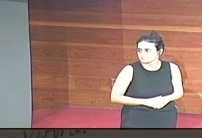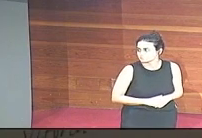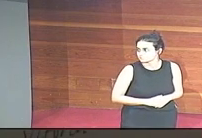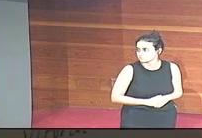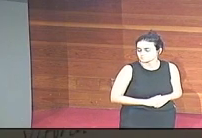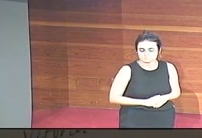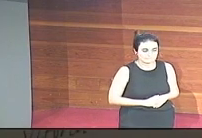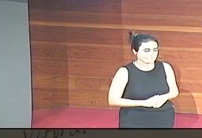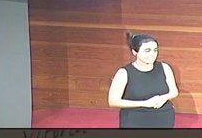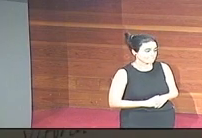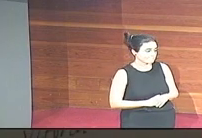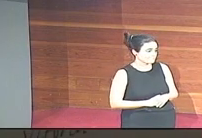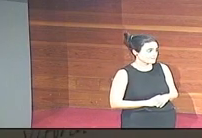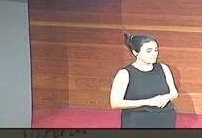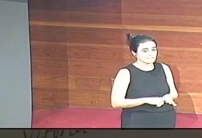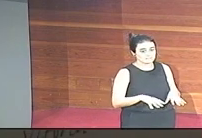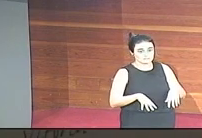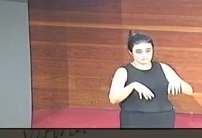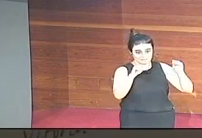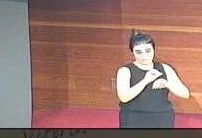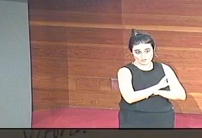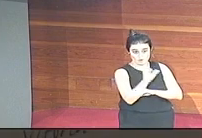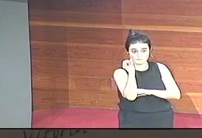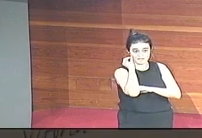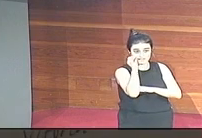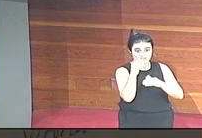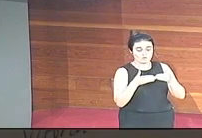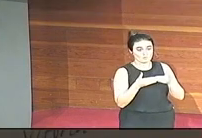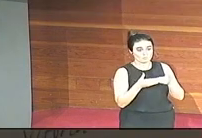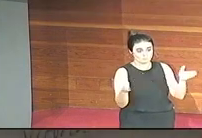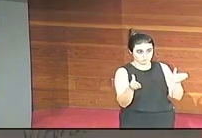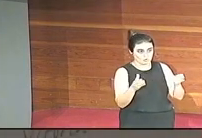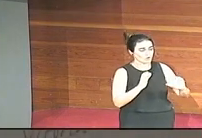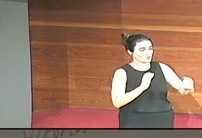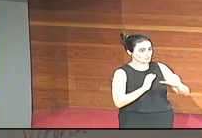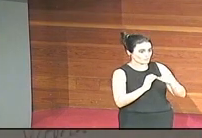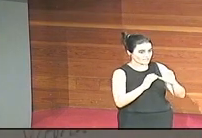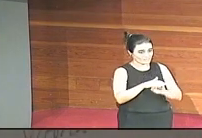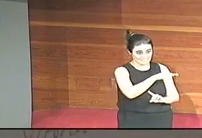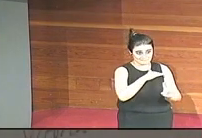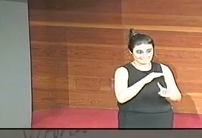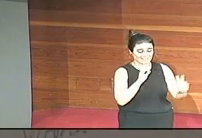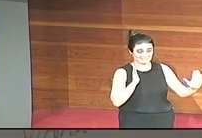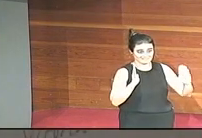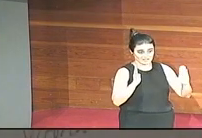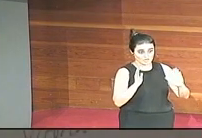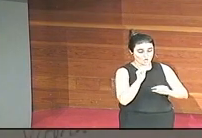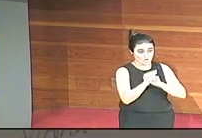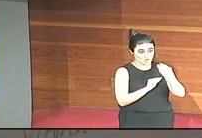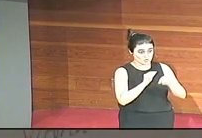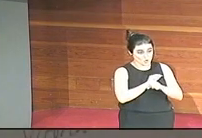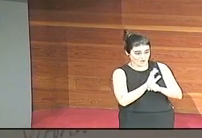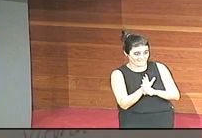europa arbitraria break y coach al día y así de dramático la comunicación ambiental en tiempos de coronavirus y crisis climática it's al día